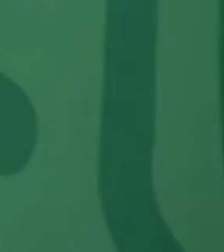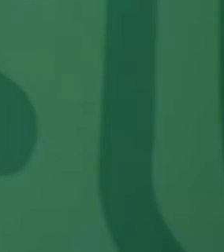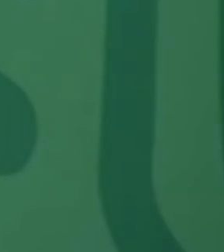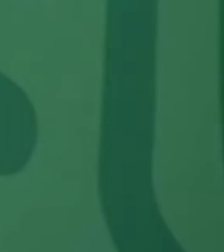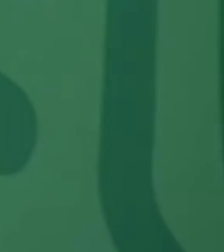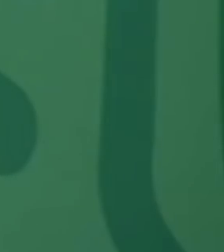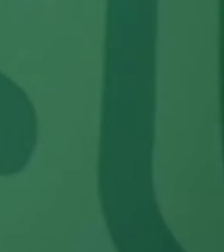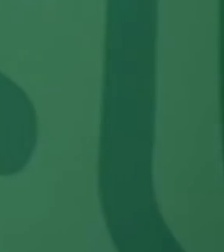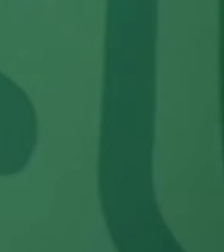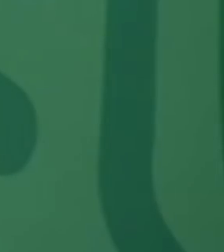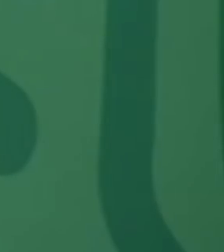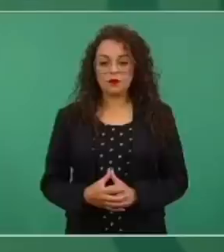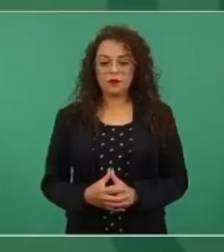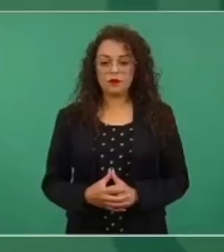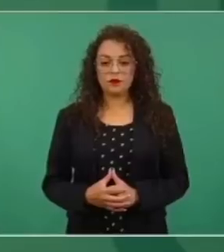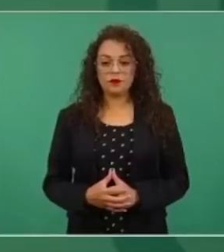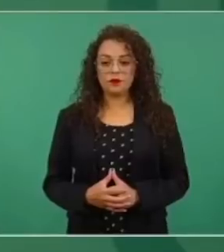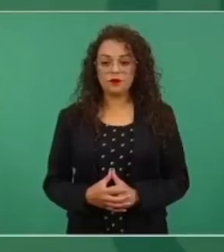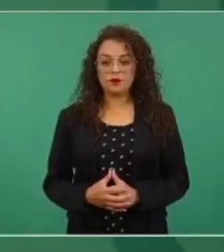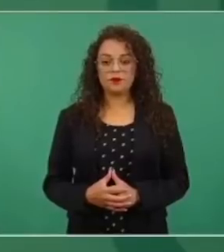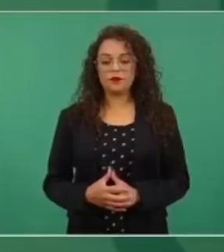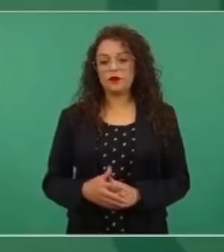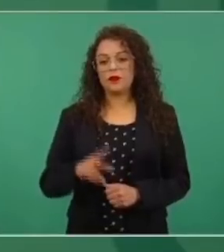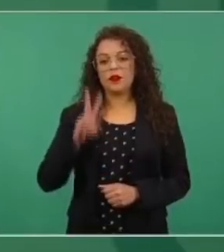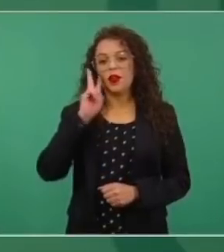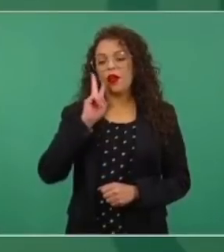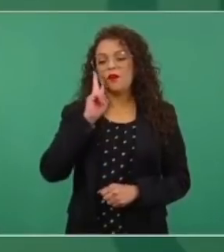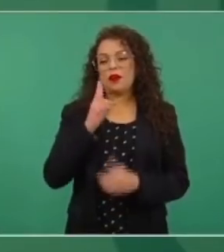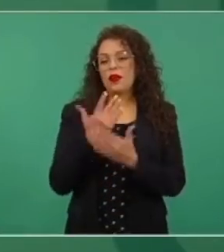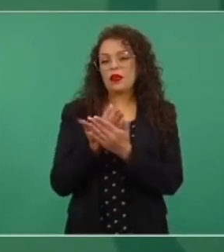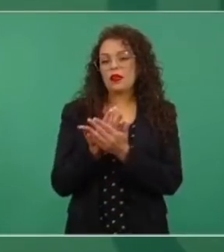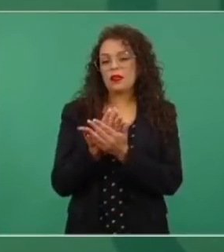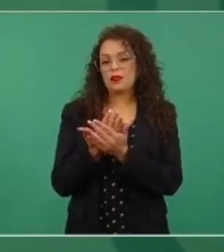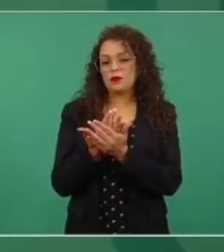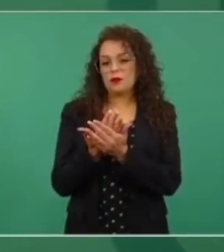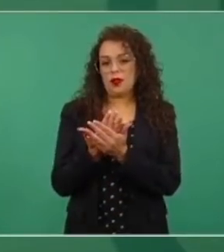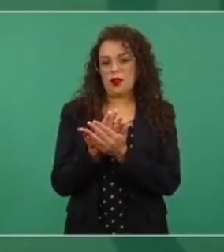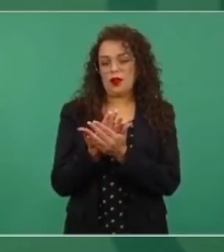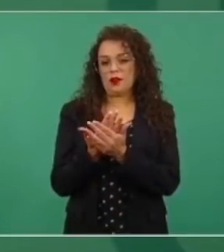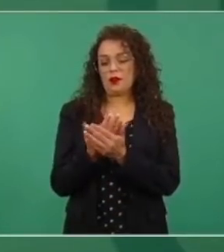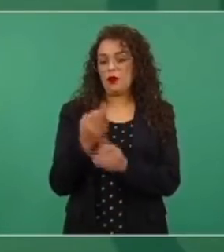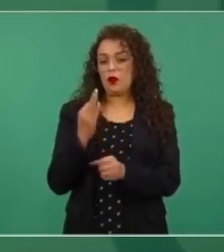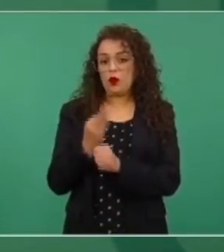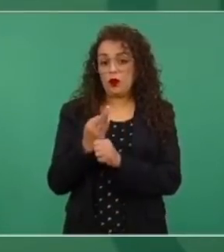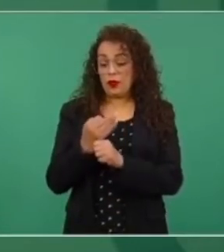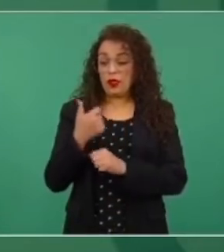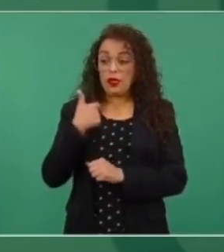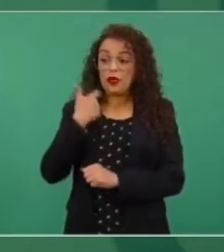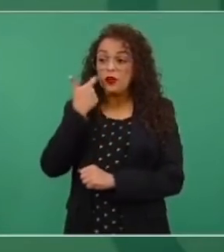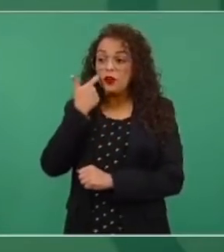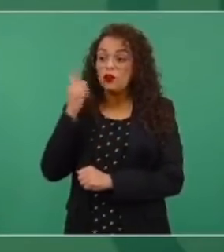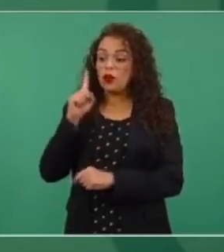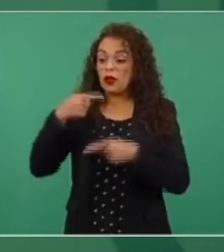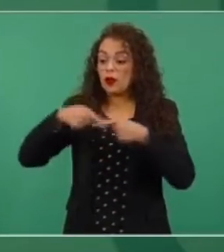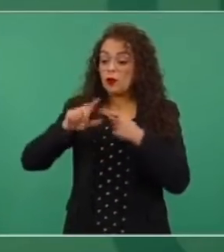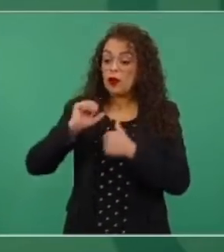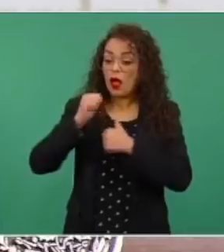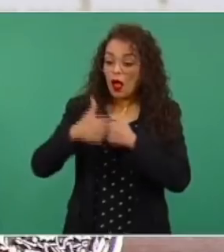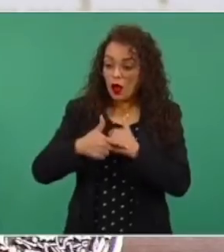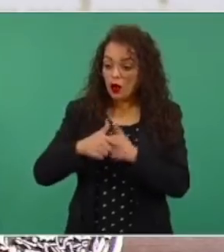que no se vaya a terminar. Es decir, que dejemos